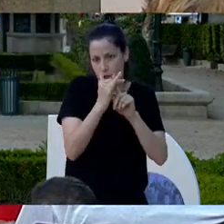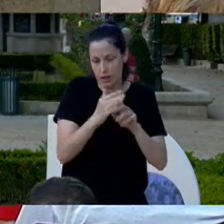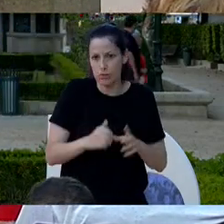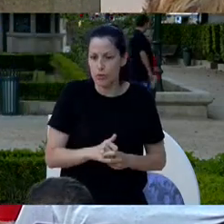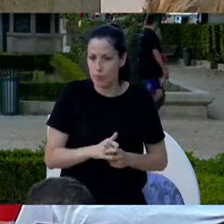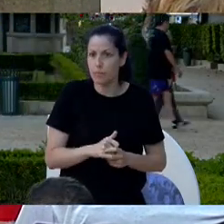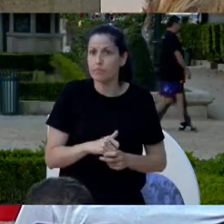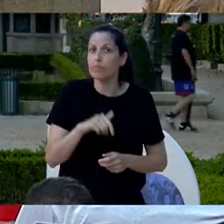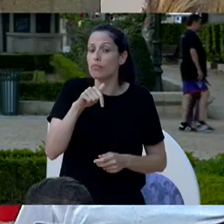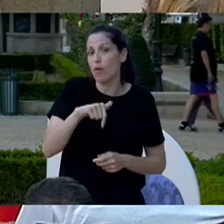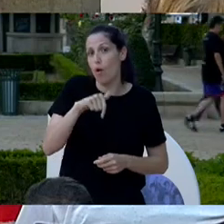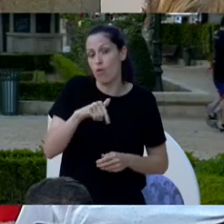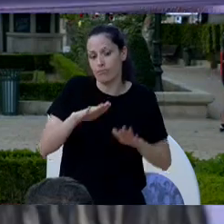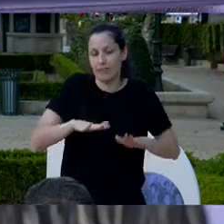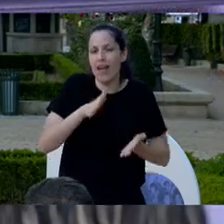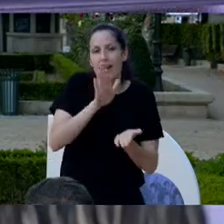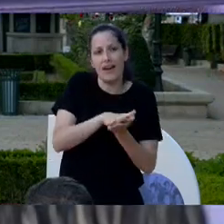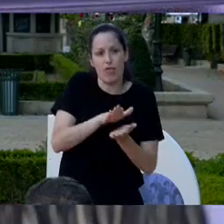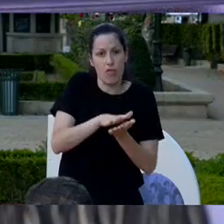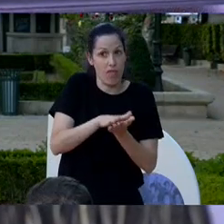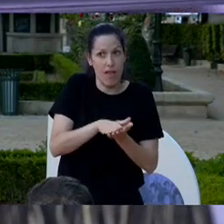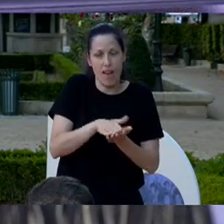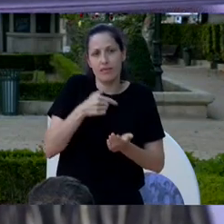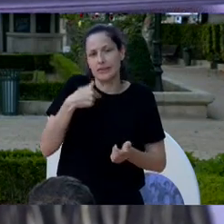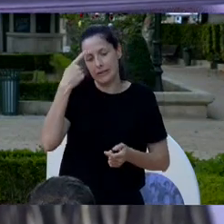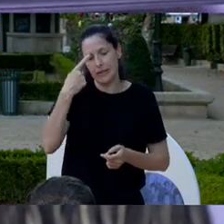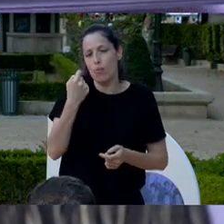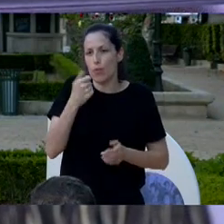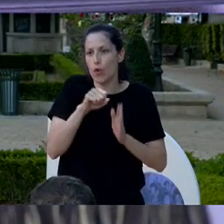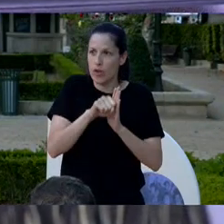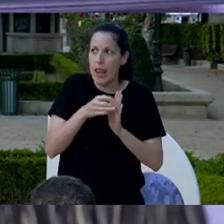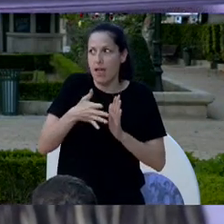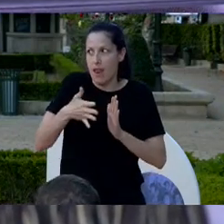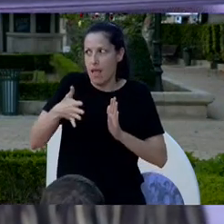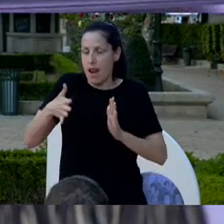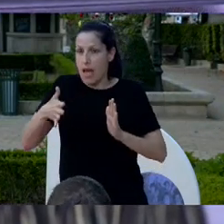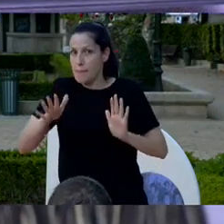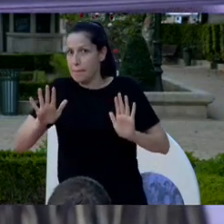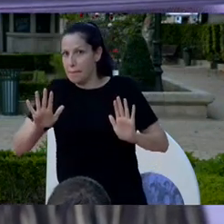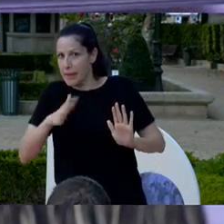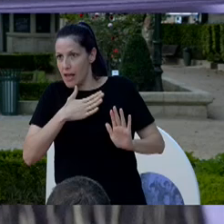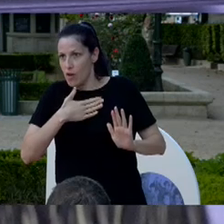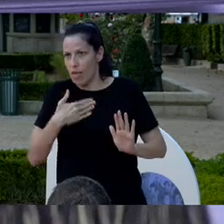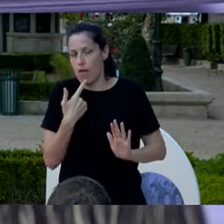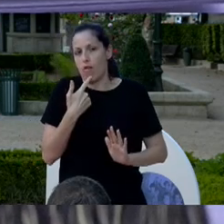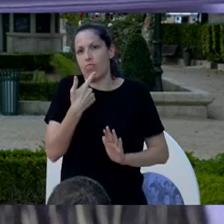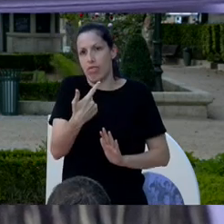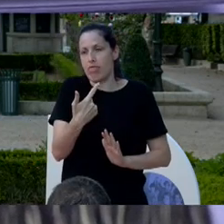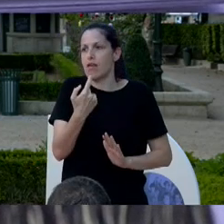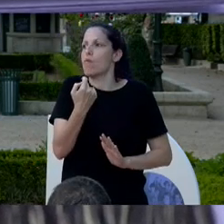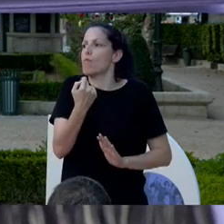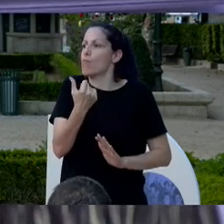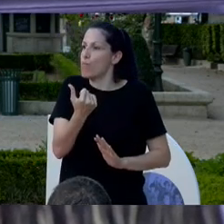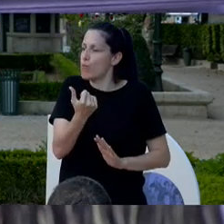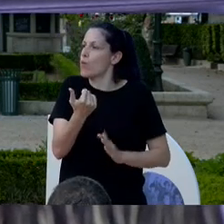en Redondela e eu, bueno, xa sei que nos estamos estendendo un pouquiño, pero non quero deixar de abrir isto a algunha